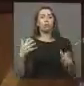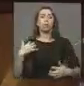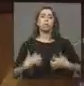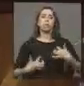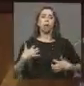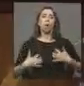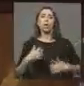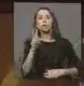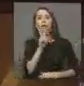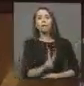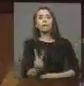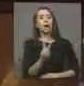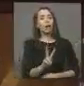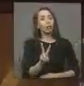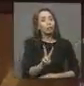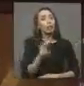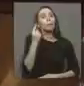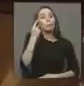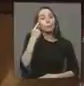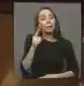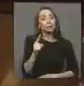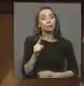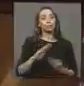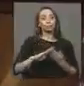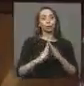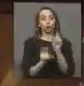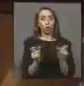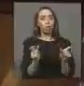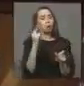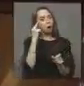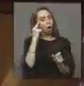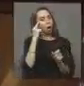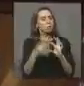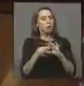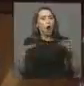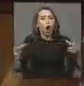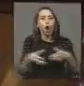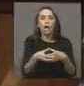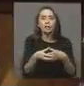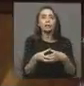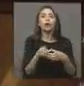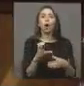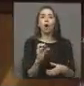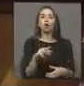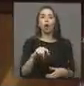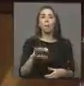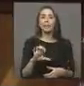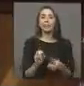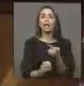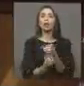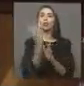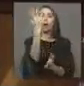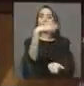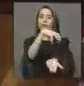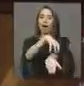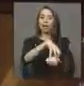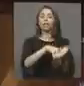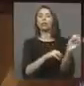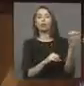población valdiviana. Sin embargo, la comunidad se organizó y creó el Comité de Nueva Región y luego el